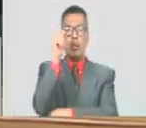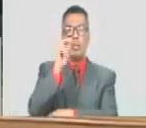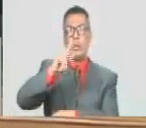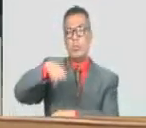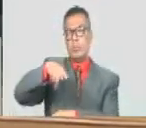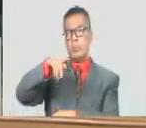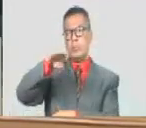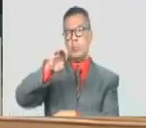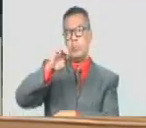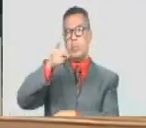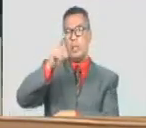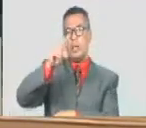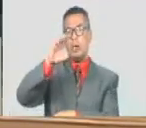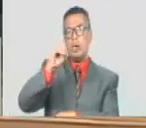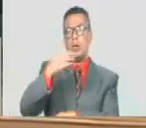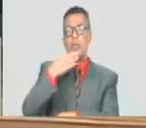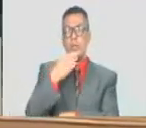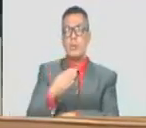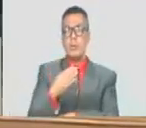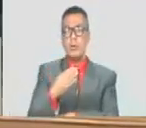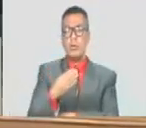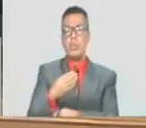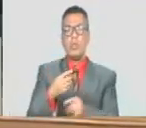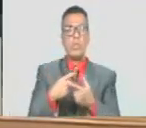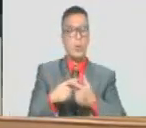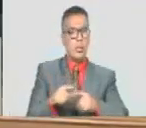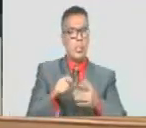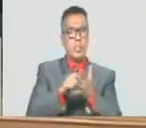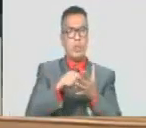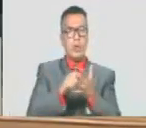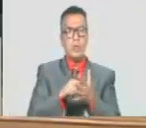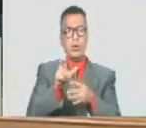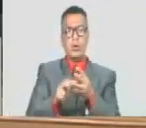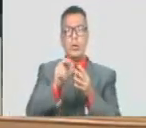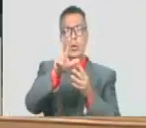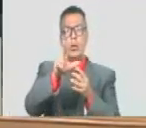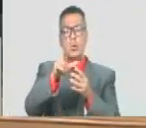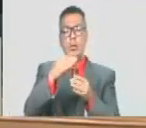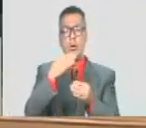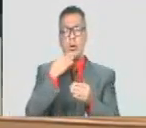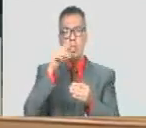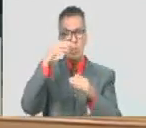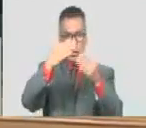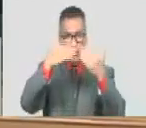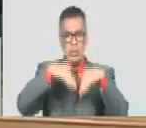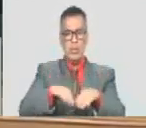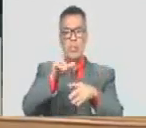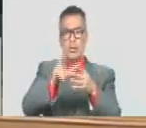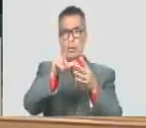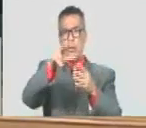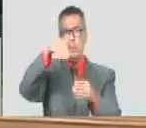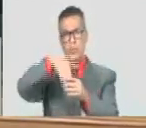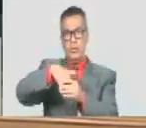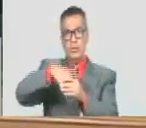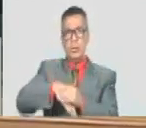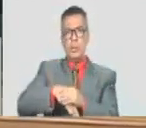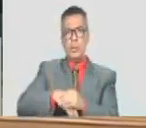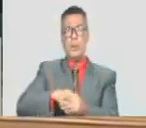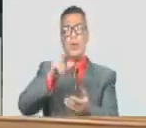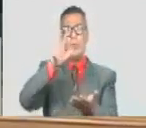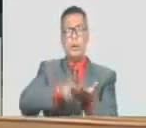Pedro Infante, quien solicitó el diferimiento del punto número 3 del orden del día. Sometido a votación,